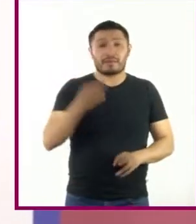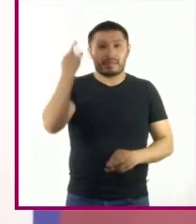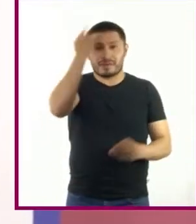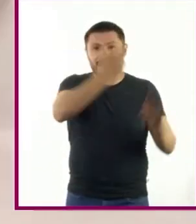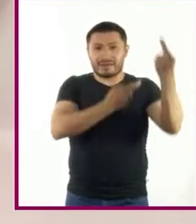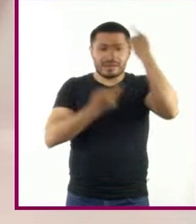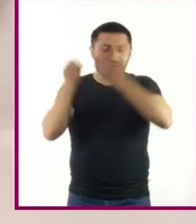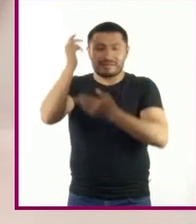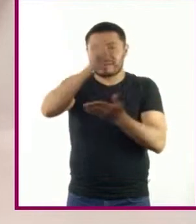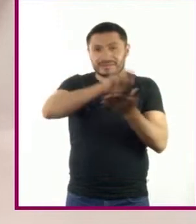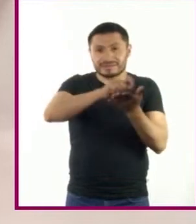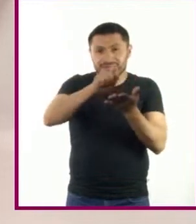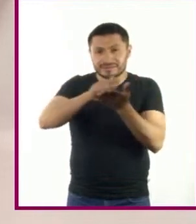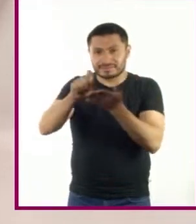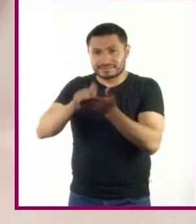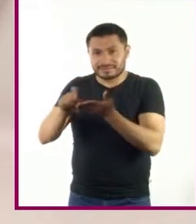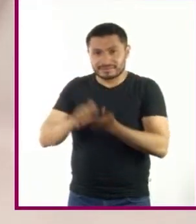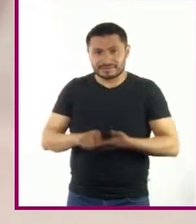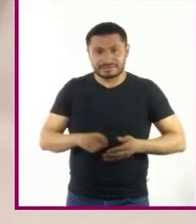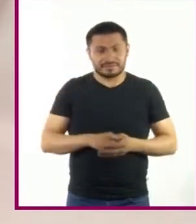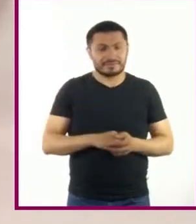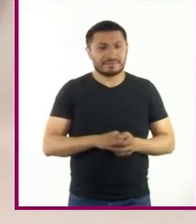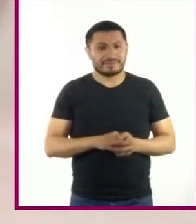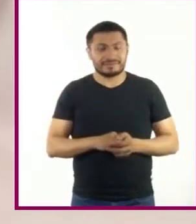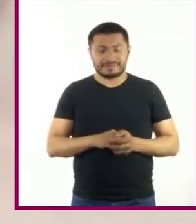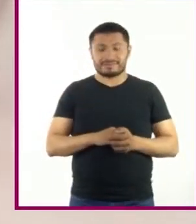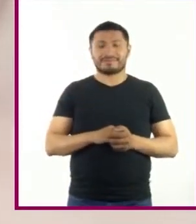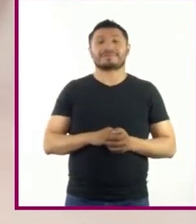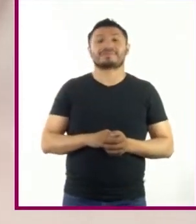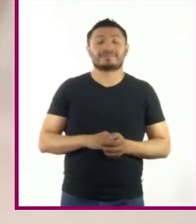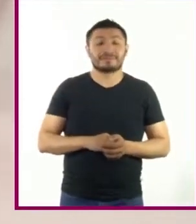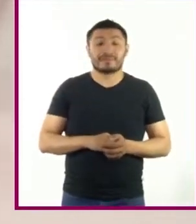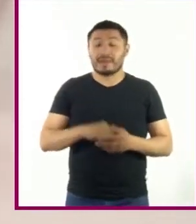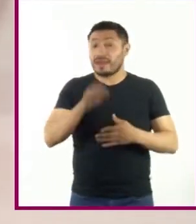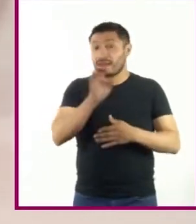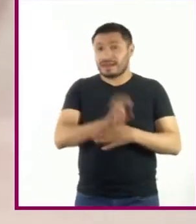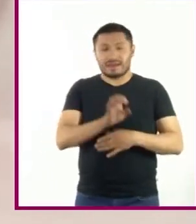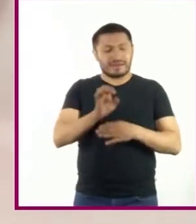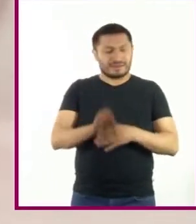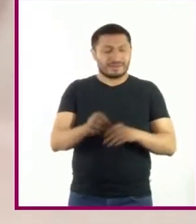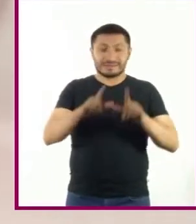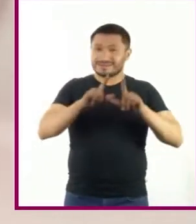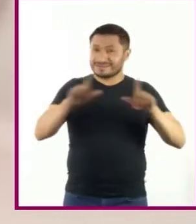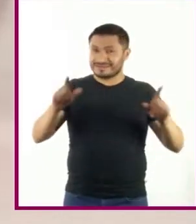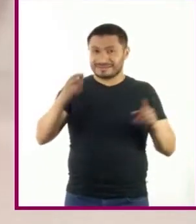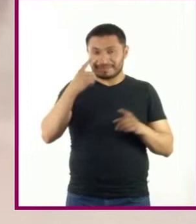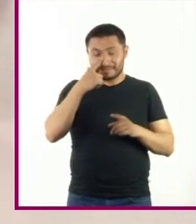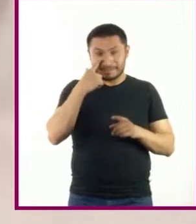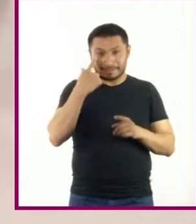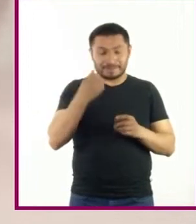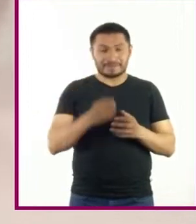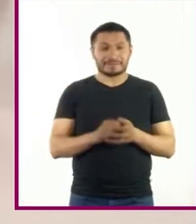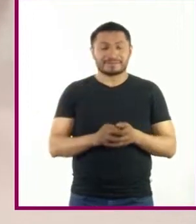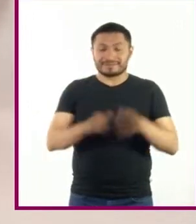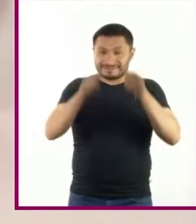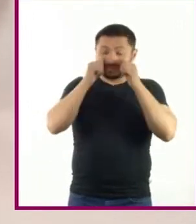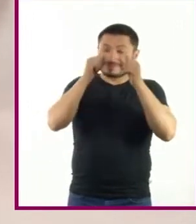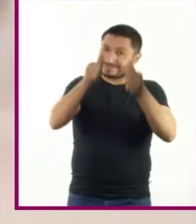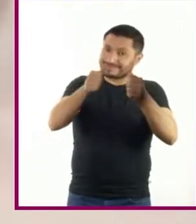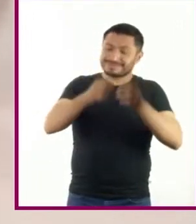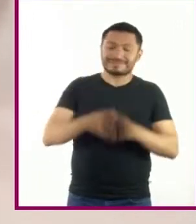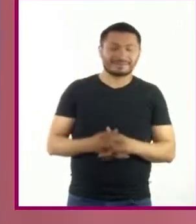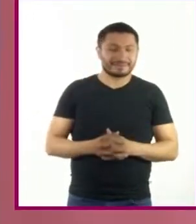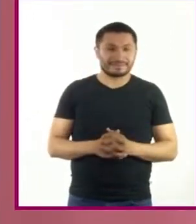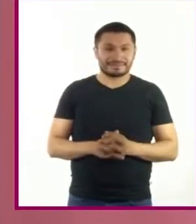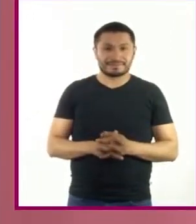un escrito. ¡Qué bien, profesora! Entonces estoy más que listo para comenzar. A poner atención.